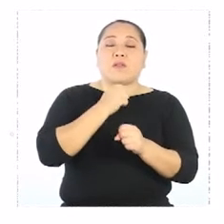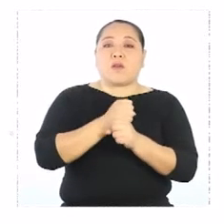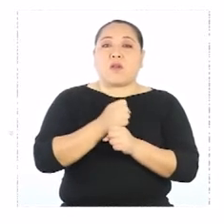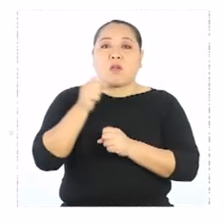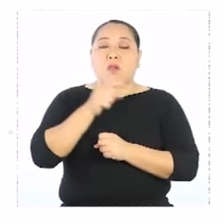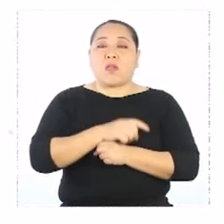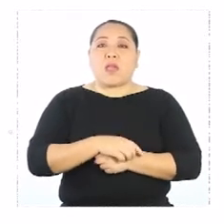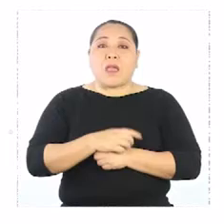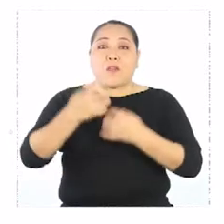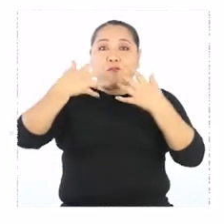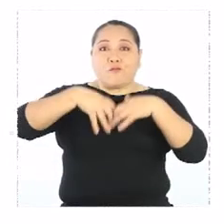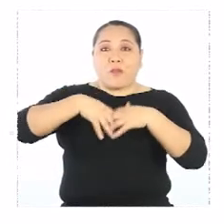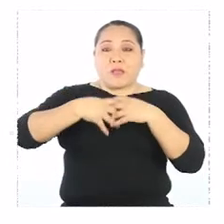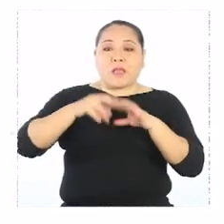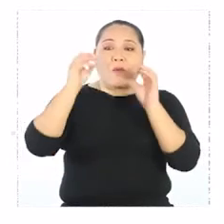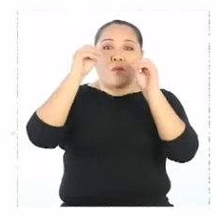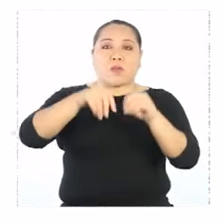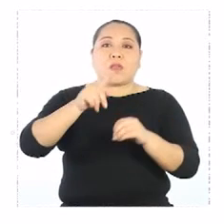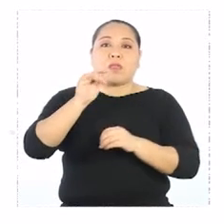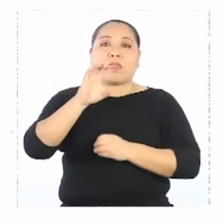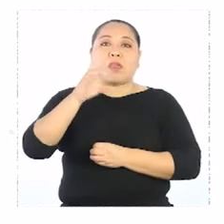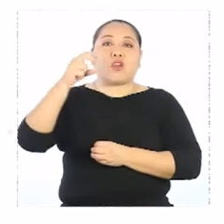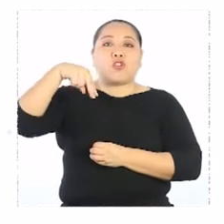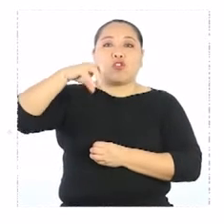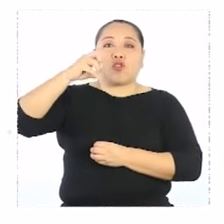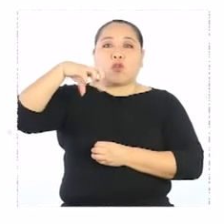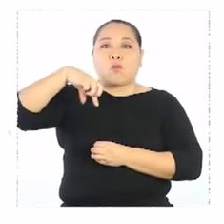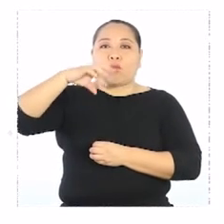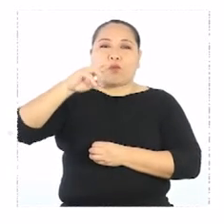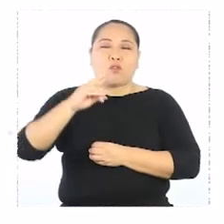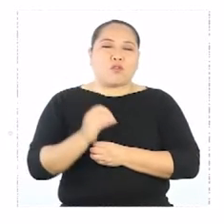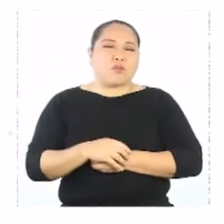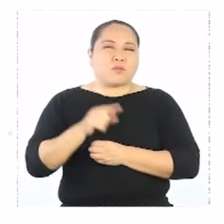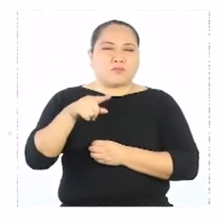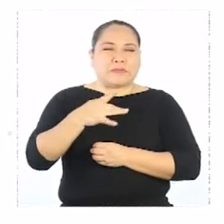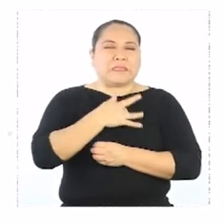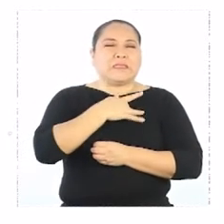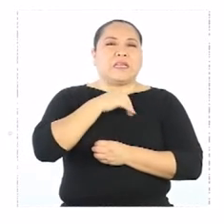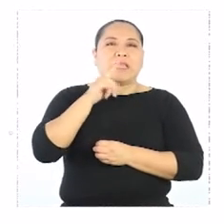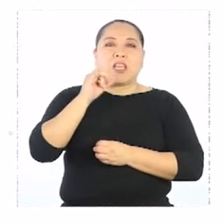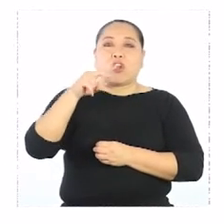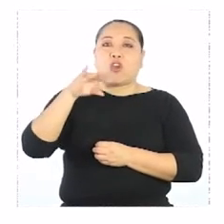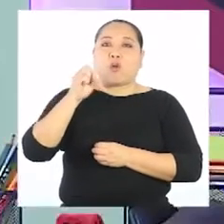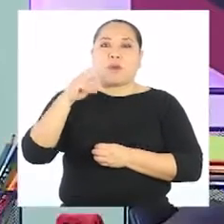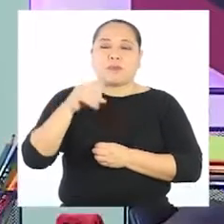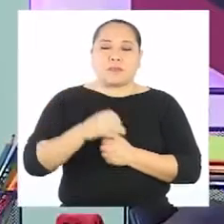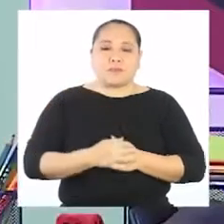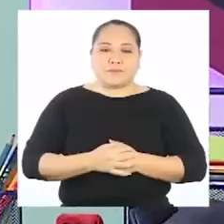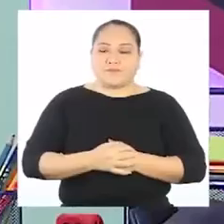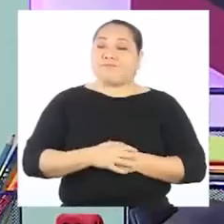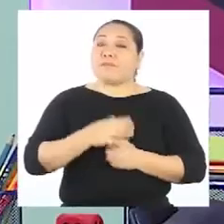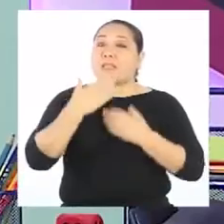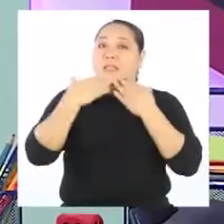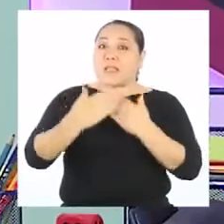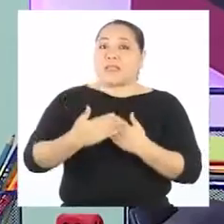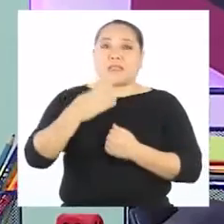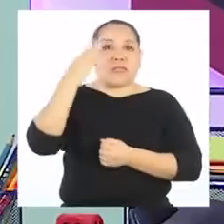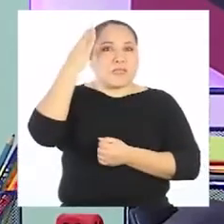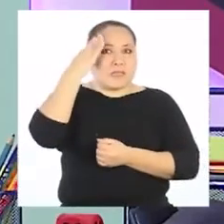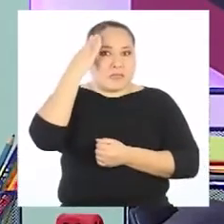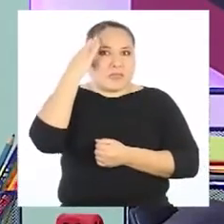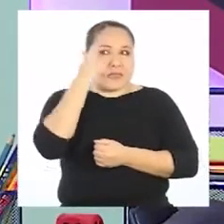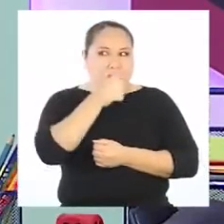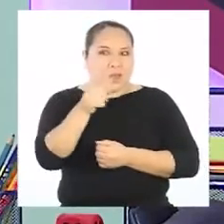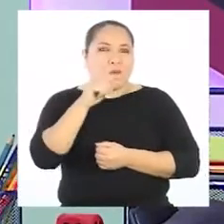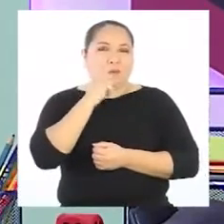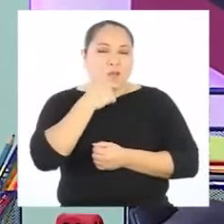que trabajan en fábricas que producen tecnopor sufren de linfomas. Muchas gracias. Se nota que